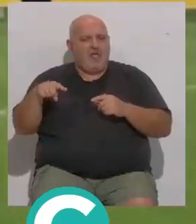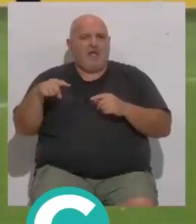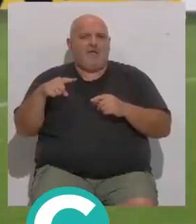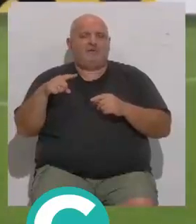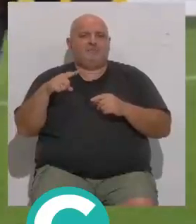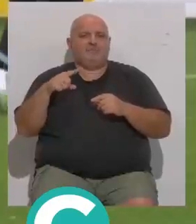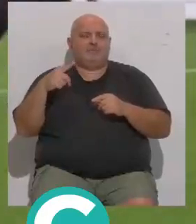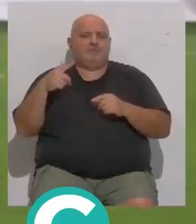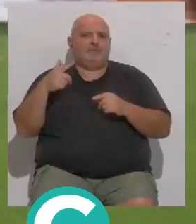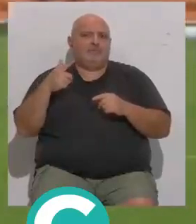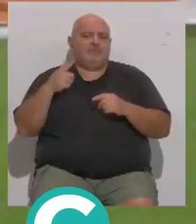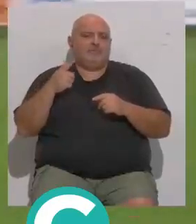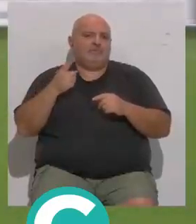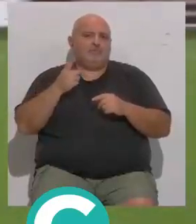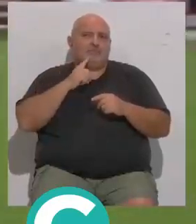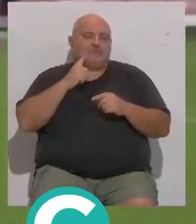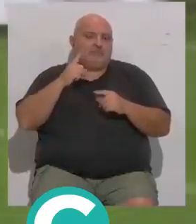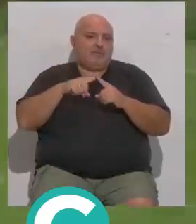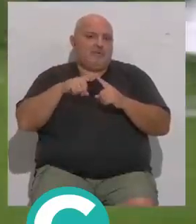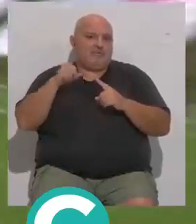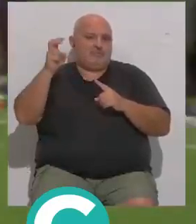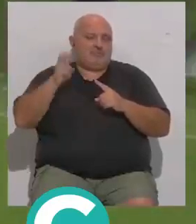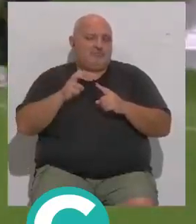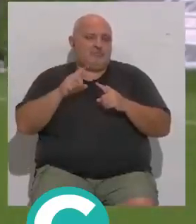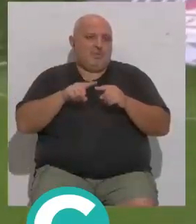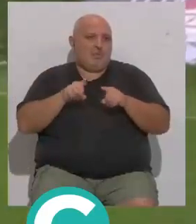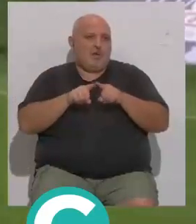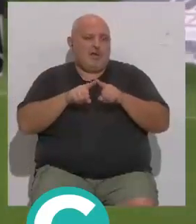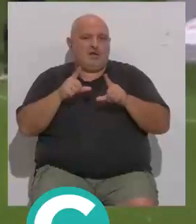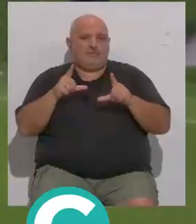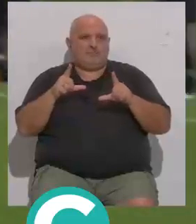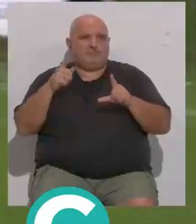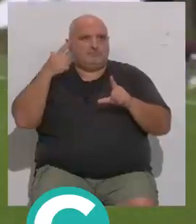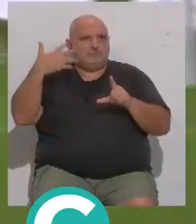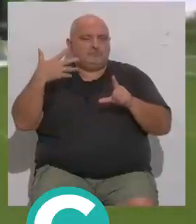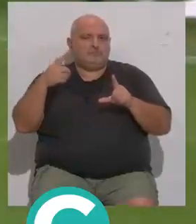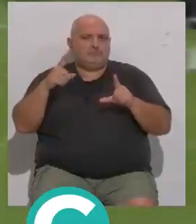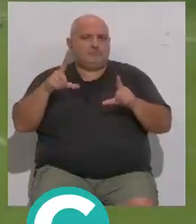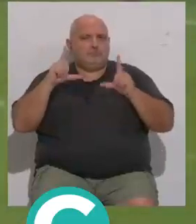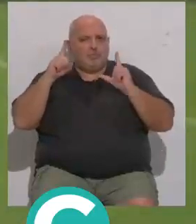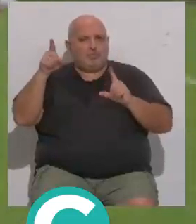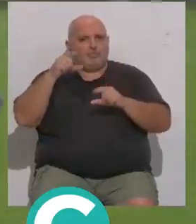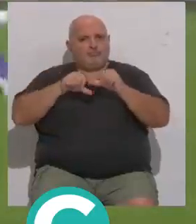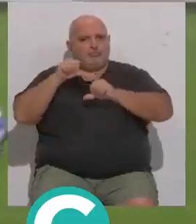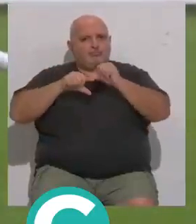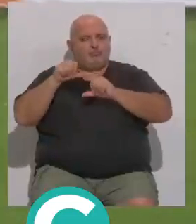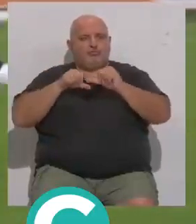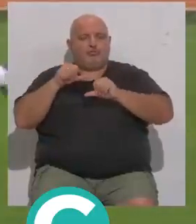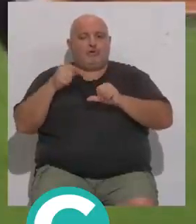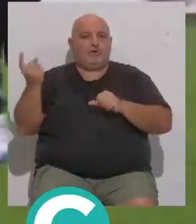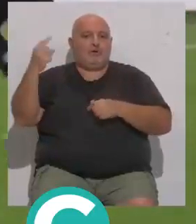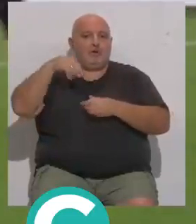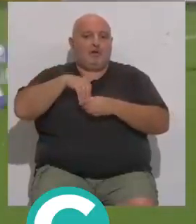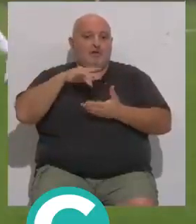selección charrúa, pero vino desde allí, desde Nacional, siendo una de las estrellas de la competición uruguaya, y ahora que ha